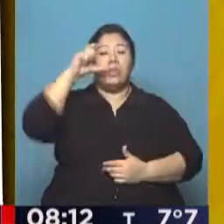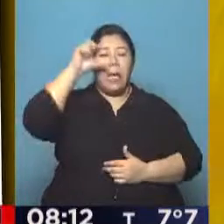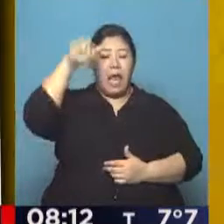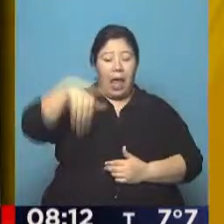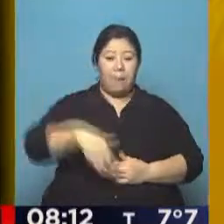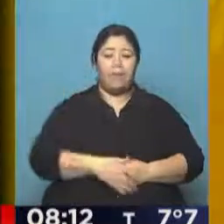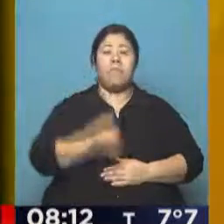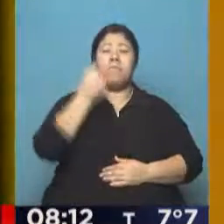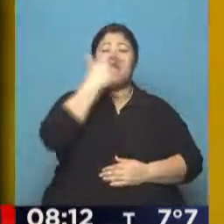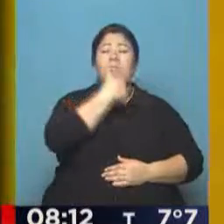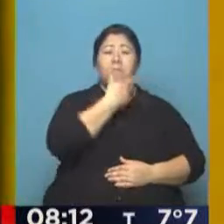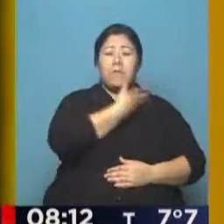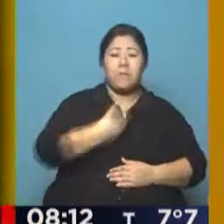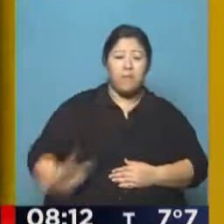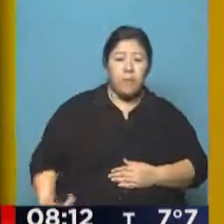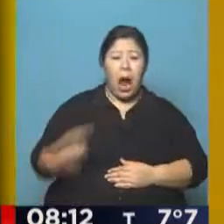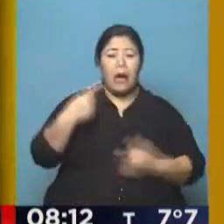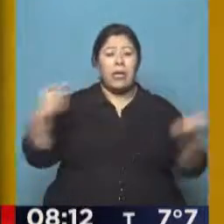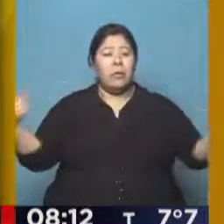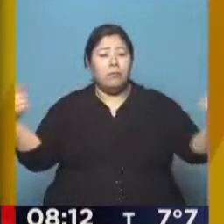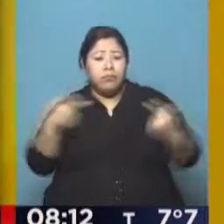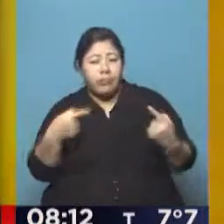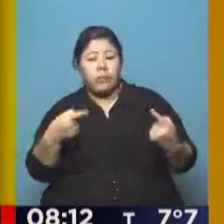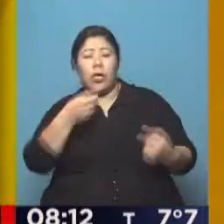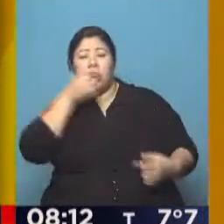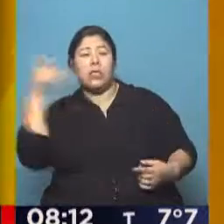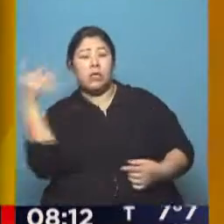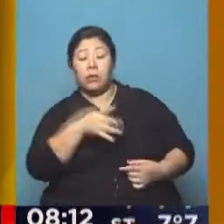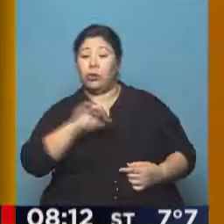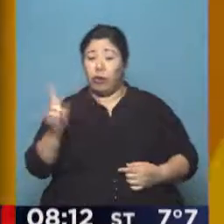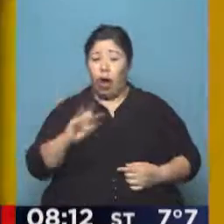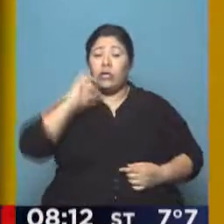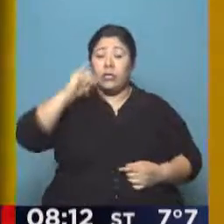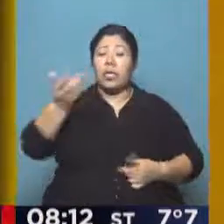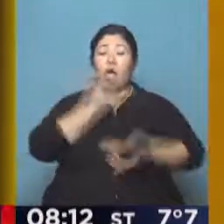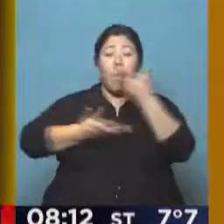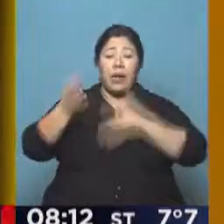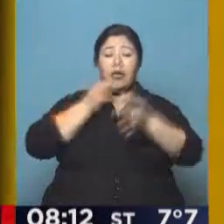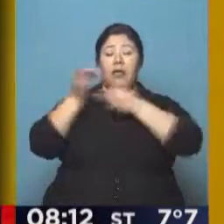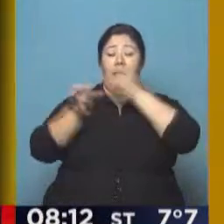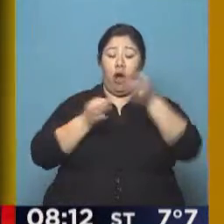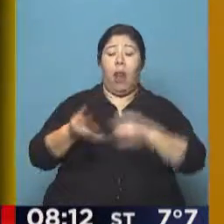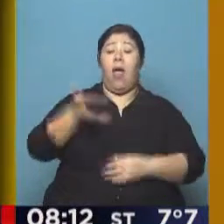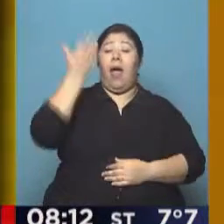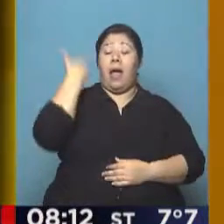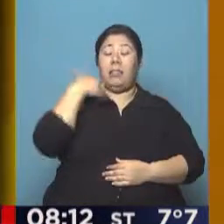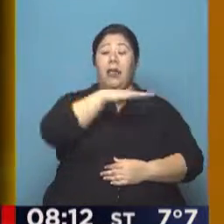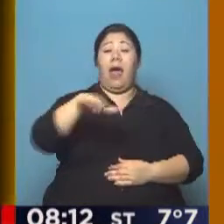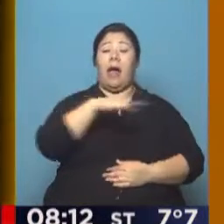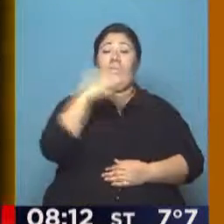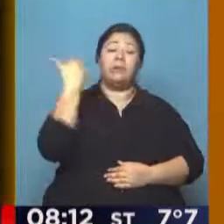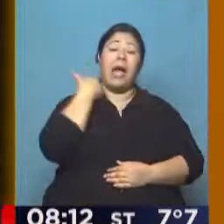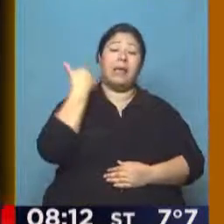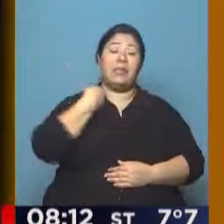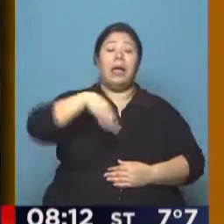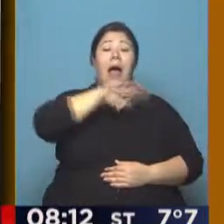para Macri el camino no es confrontar ni agredir, sino dialogar. Esto lo dijo durante un acto en La Matanza. El jefe de Estado se